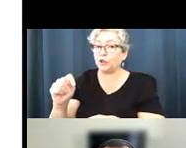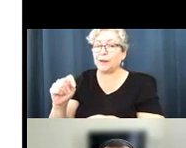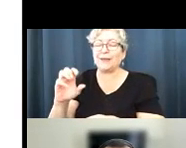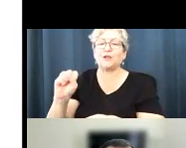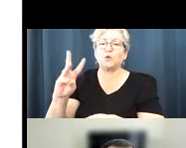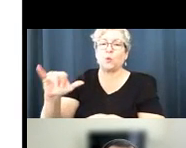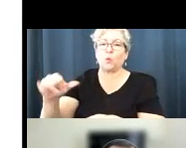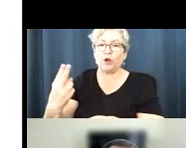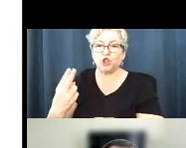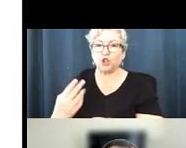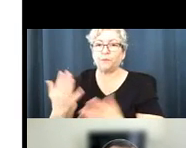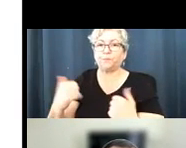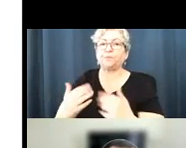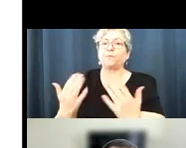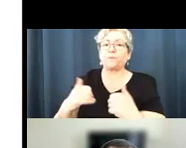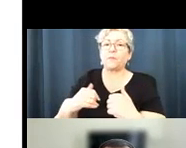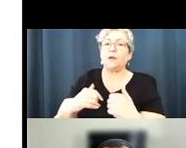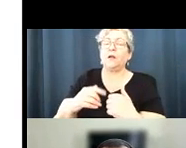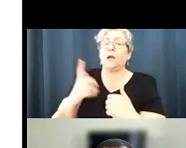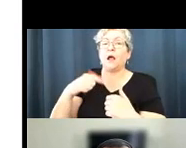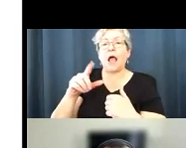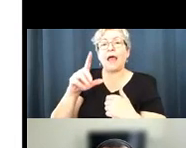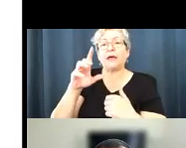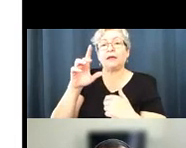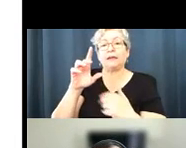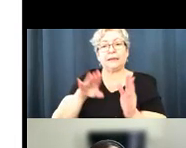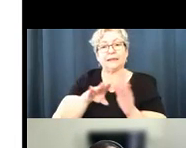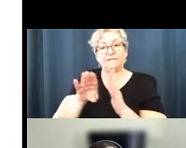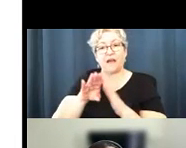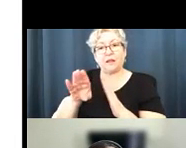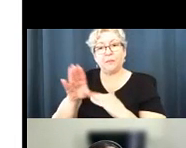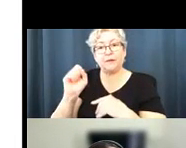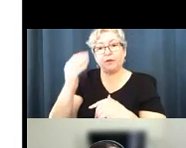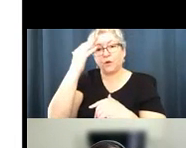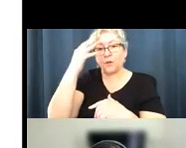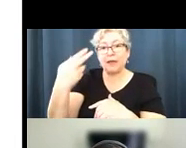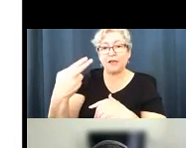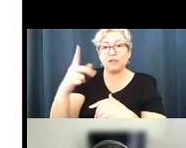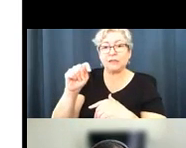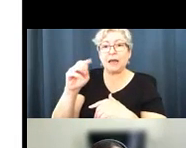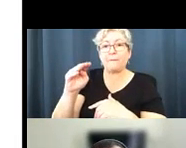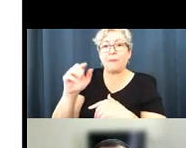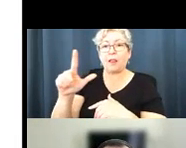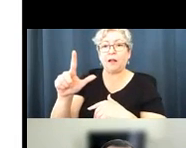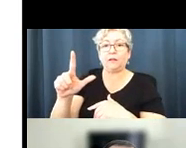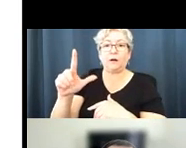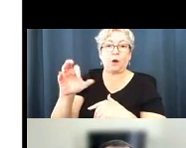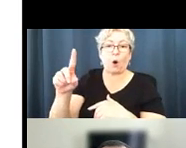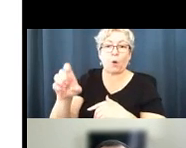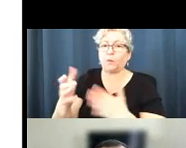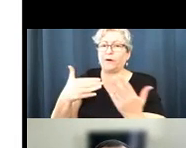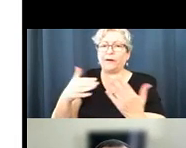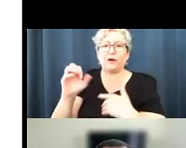los desarrolladores, esta es la persona que está haciendo los code. Este es el ingeniero, tiene que saber el código